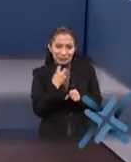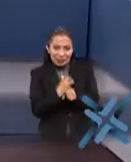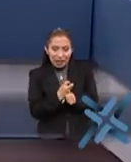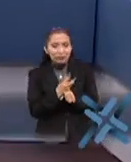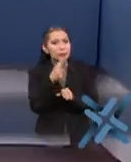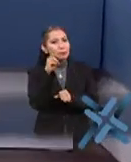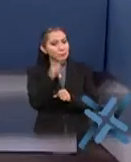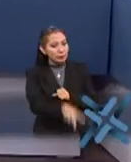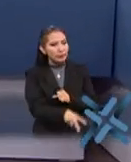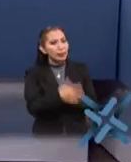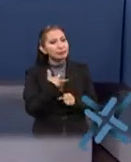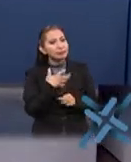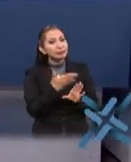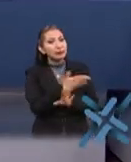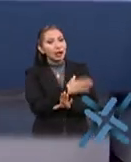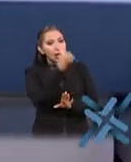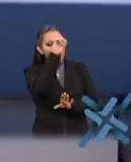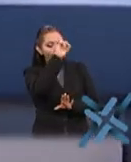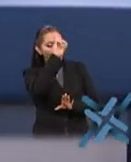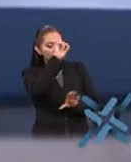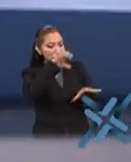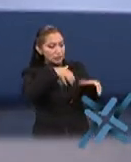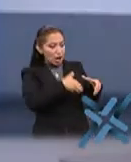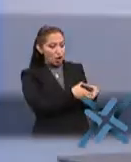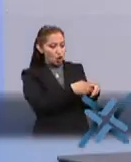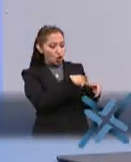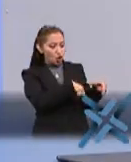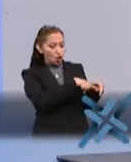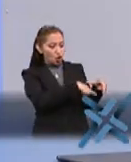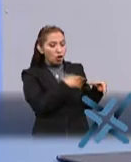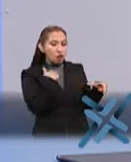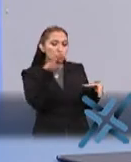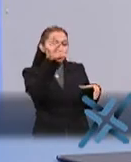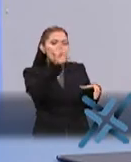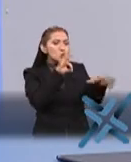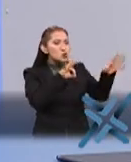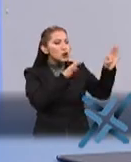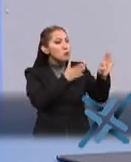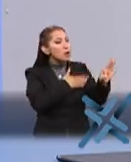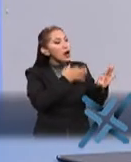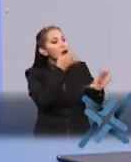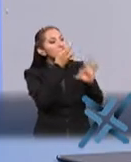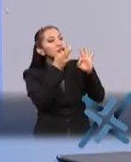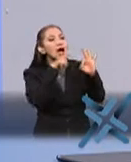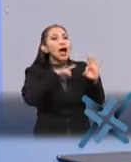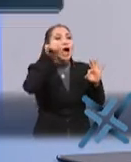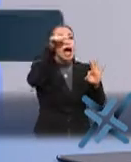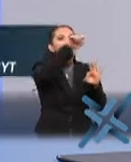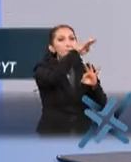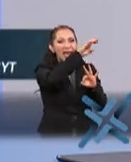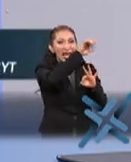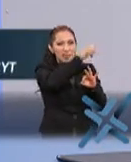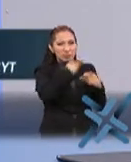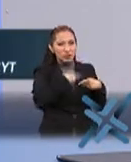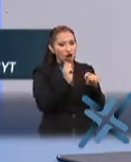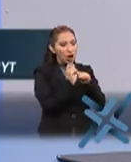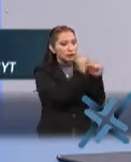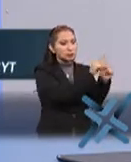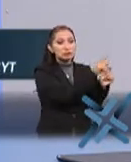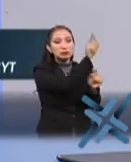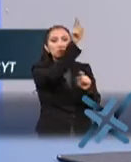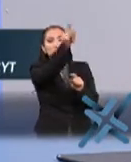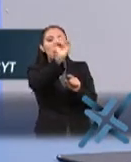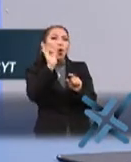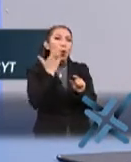contrario. Efectivamente, pues desde el Consejo nos encargamos justamente de recopilar las buenas noticias que becarios,